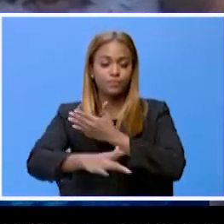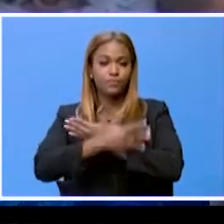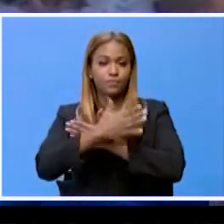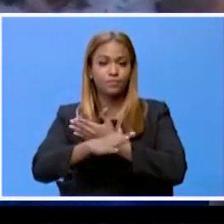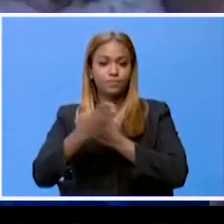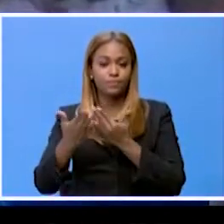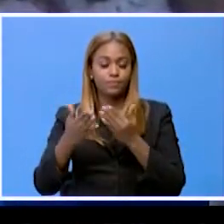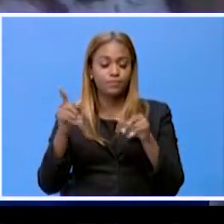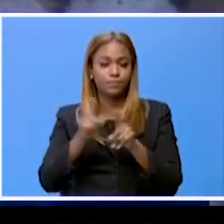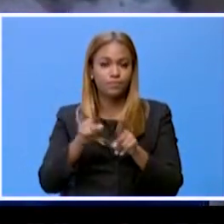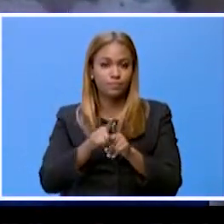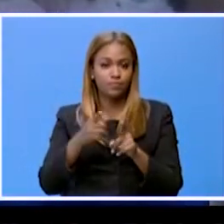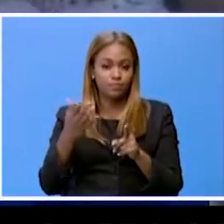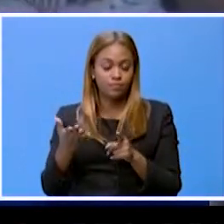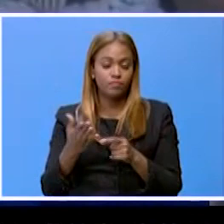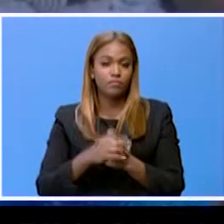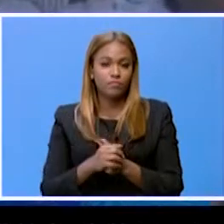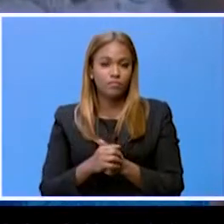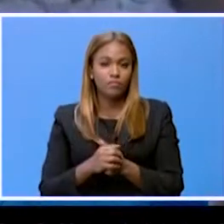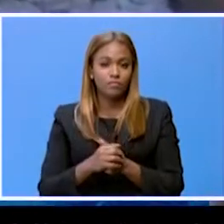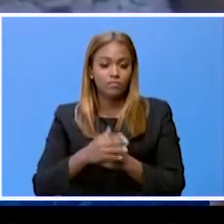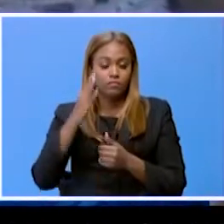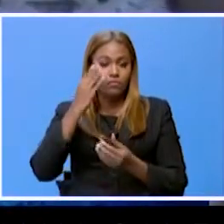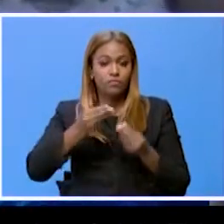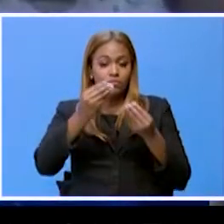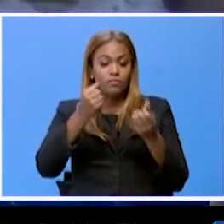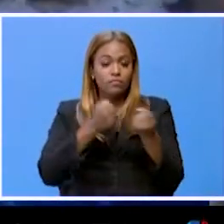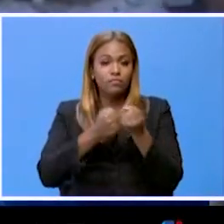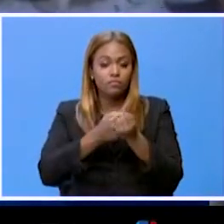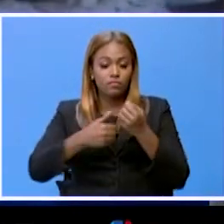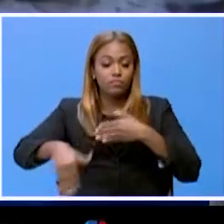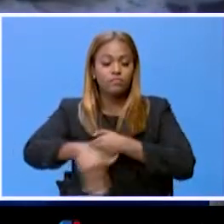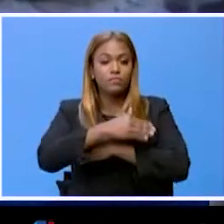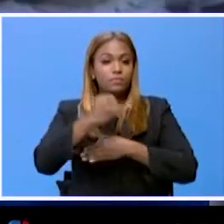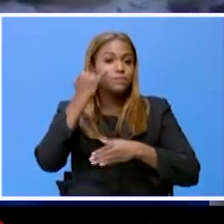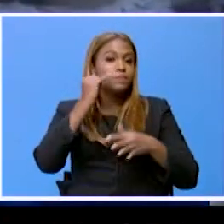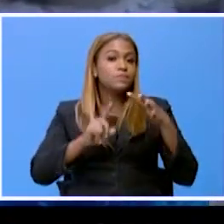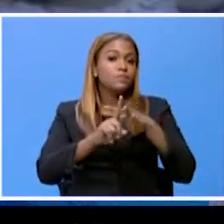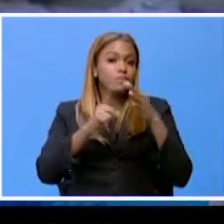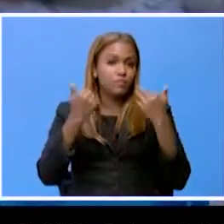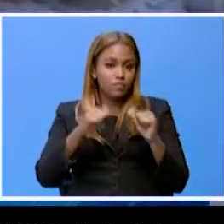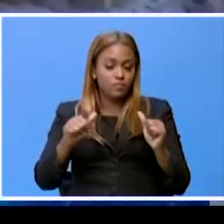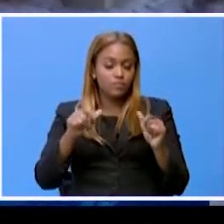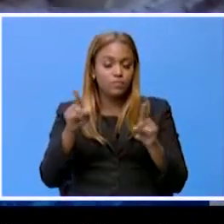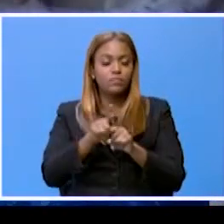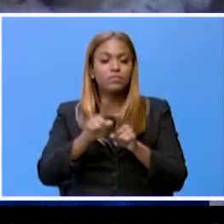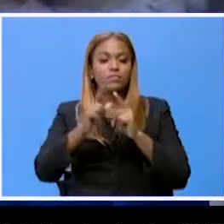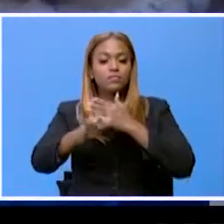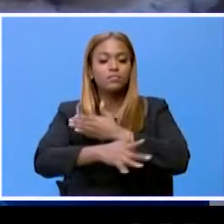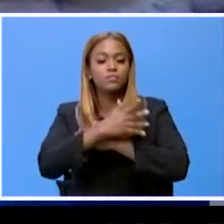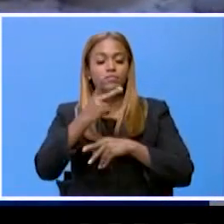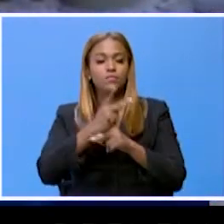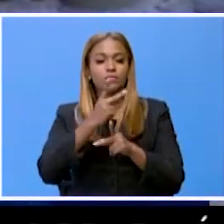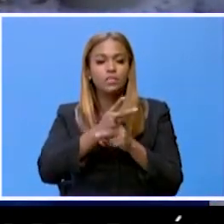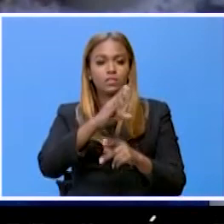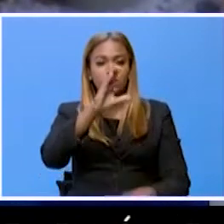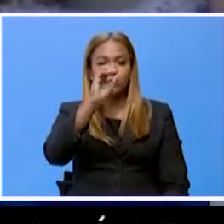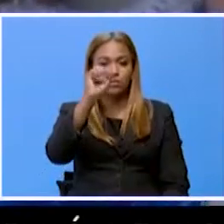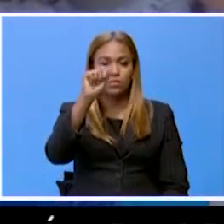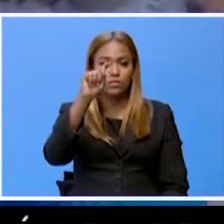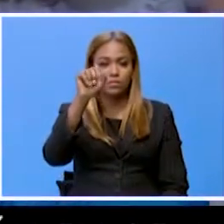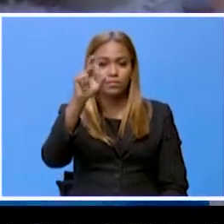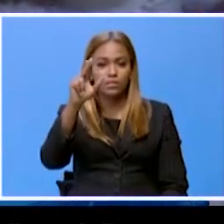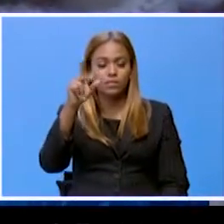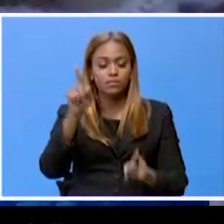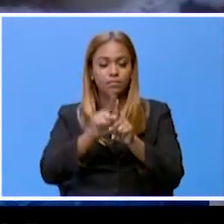Cofresí, módulo de playa y módulo vial con una unidad médica en la autopista. Módulo de playa en playa Costámbar.